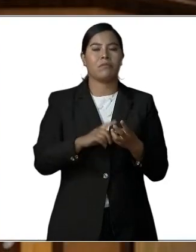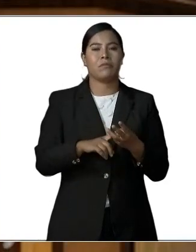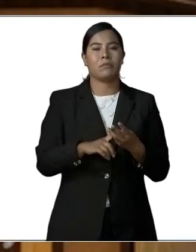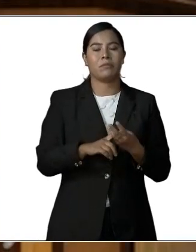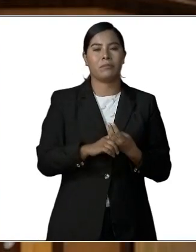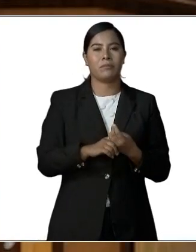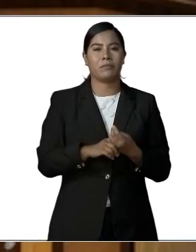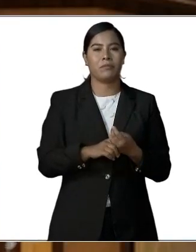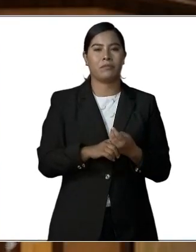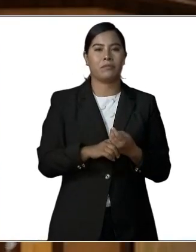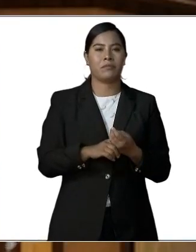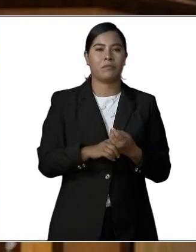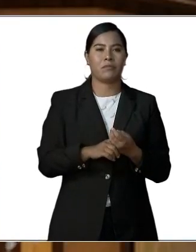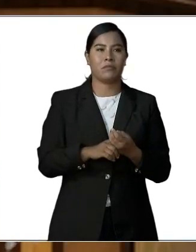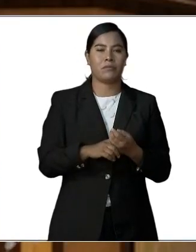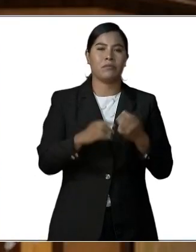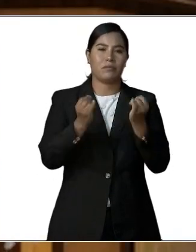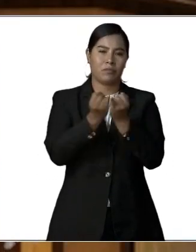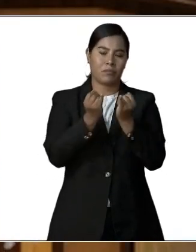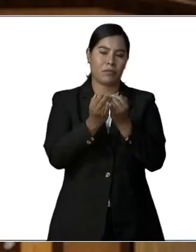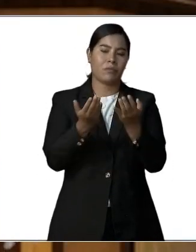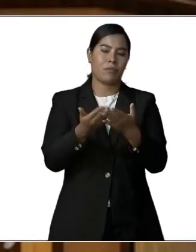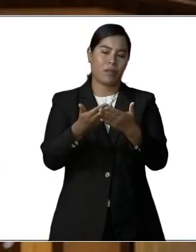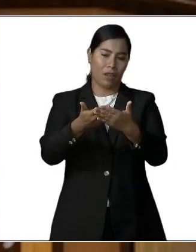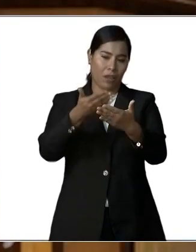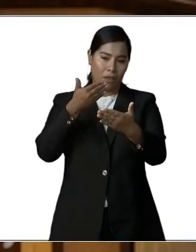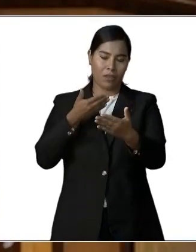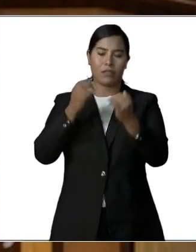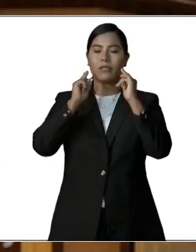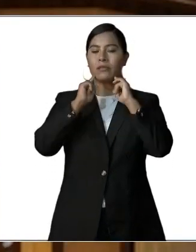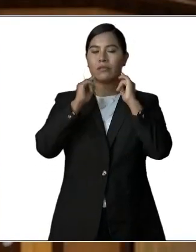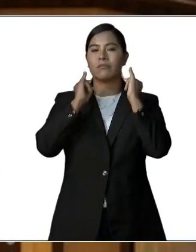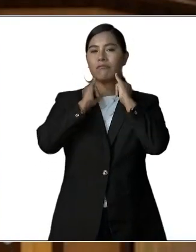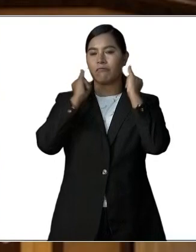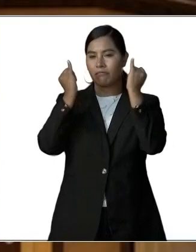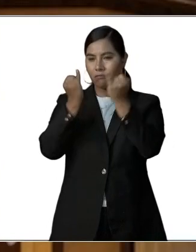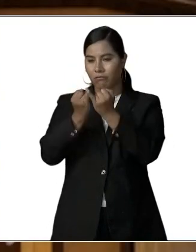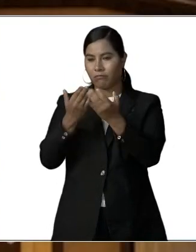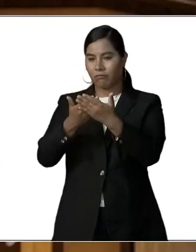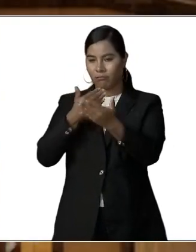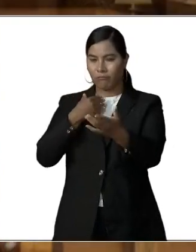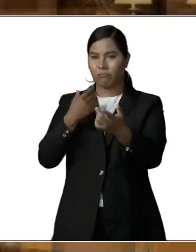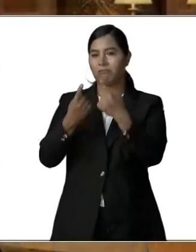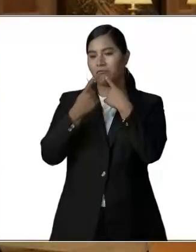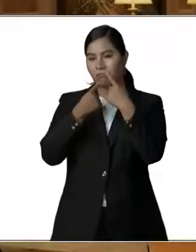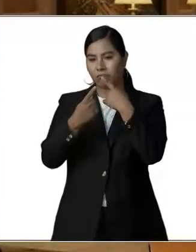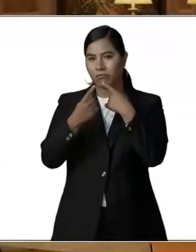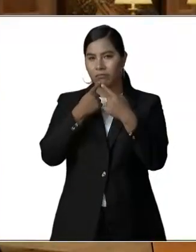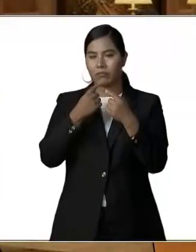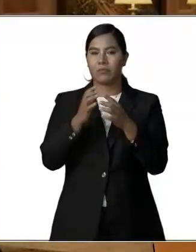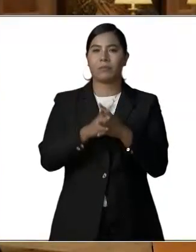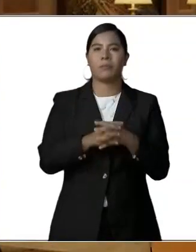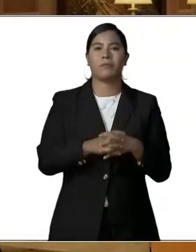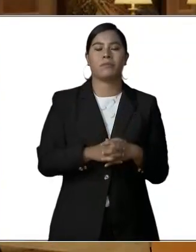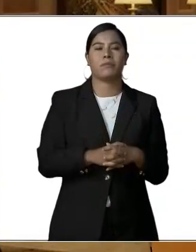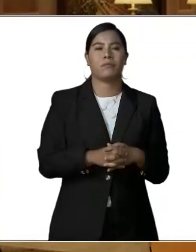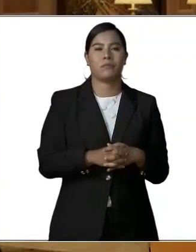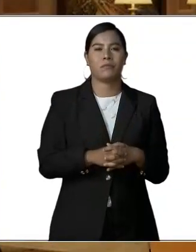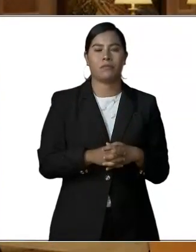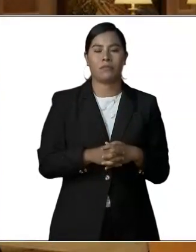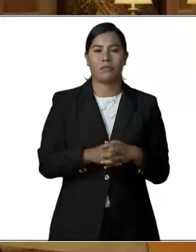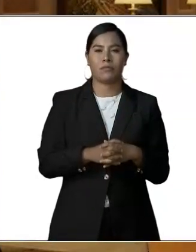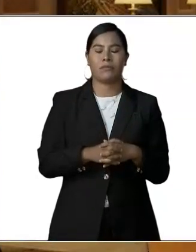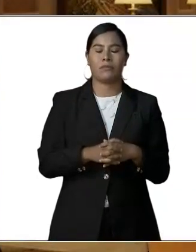Aquí hay informes, se va a tener una junta previa, tenemos una etapa eliminatoria. El tiempo de la duración de la... Ah, sí, de